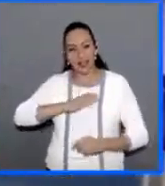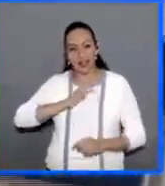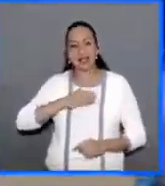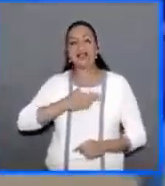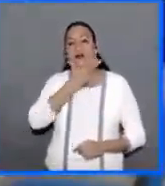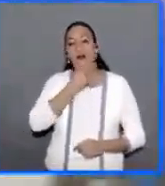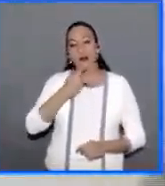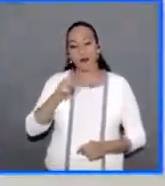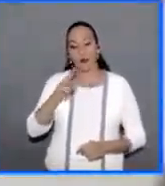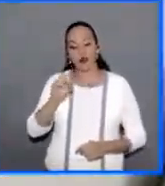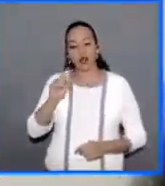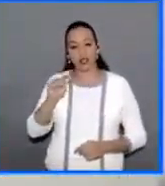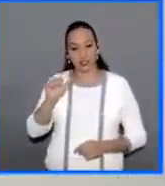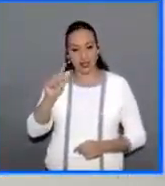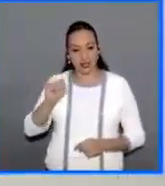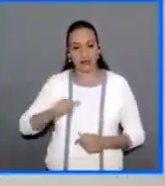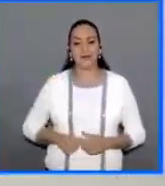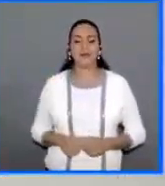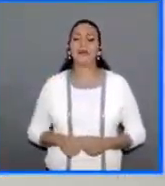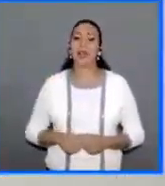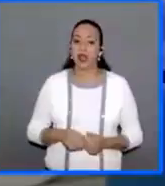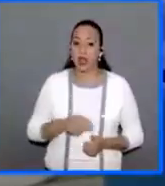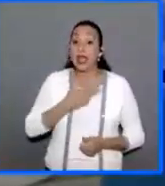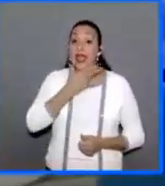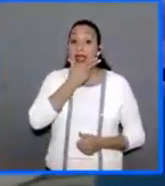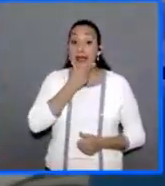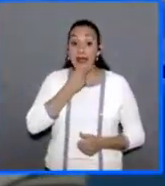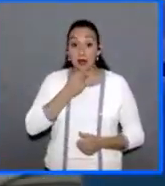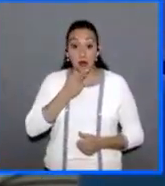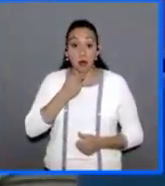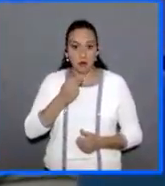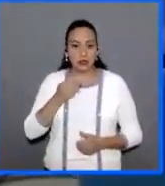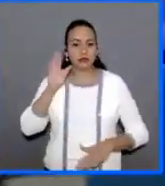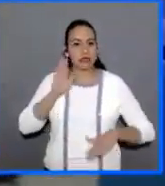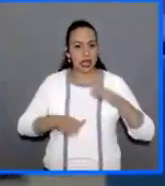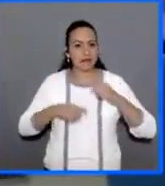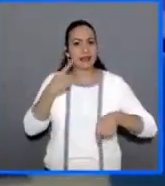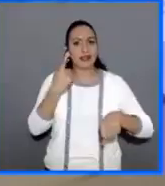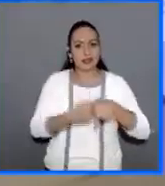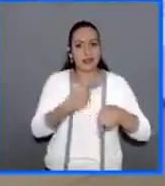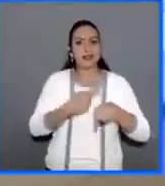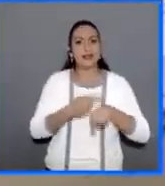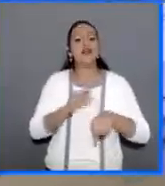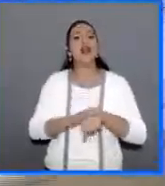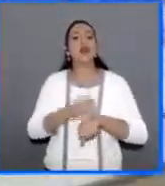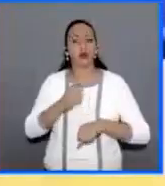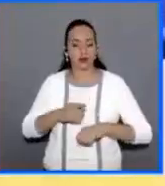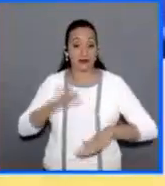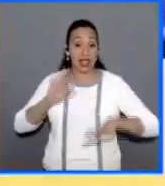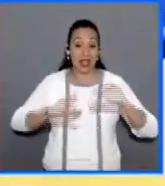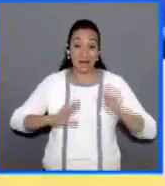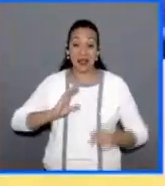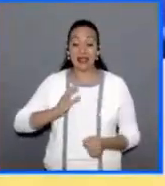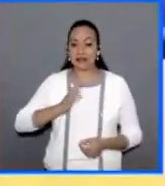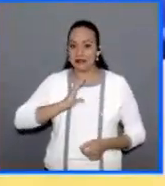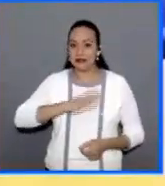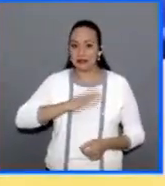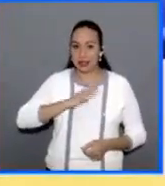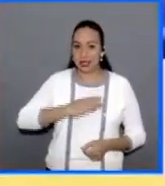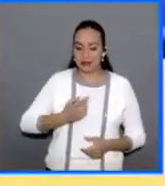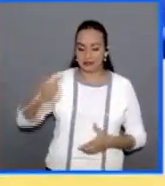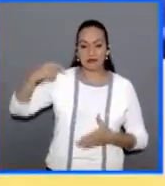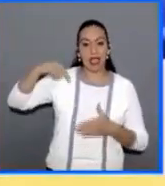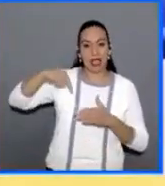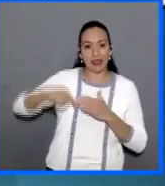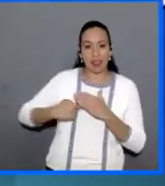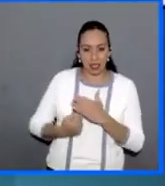El cuerpo habla, pero el hombre calla y eso cuesta vidas cuando de cáncer de próstata se trata, afirmó el doctor Víctor Gómez Bocanegra